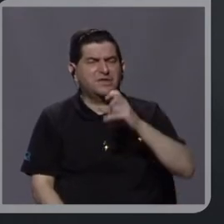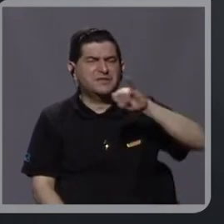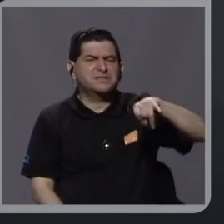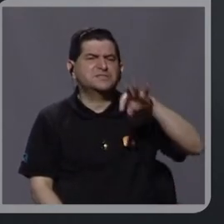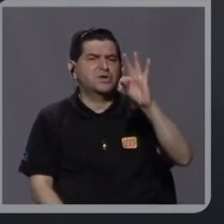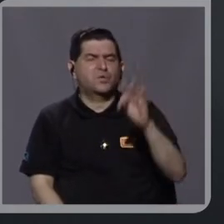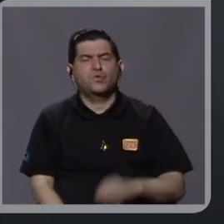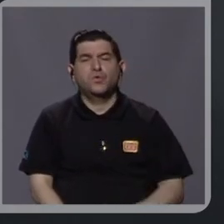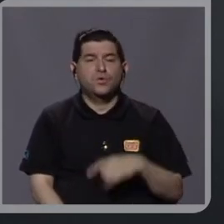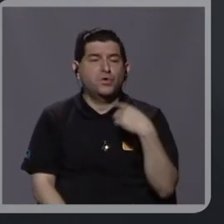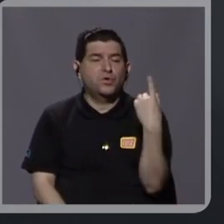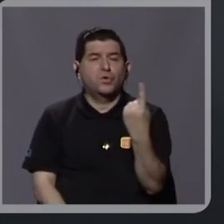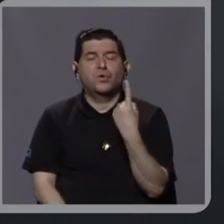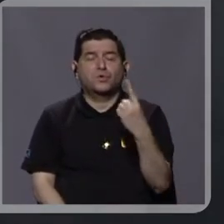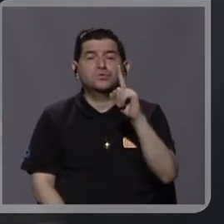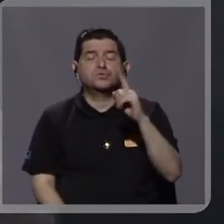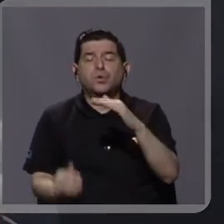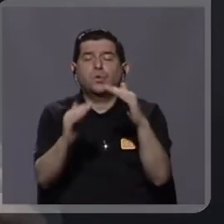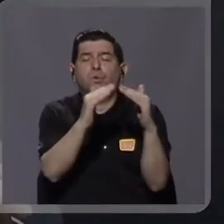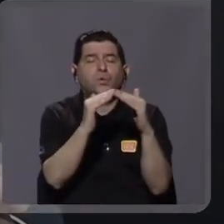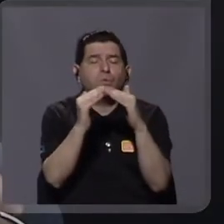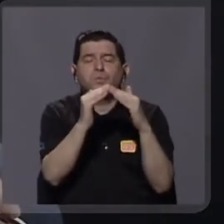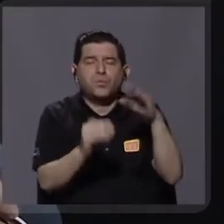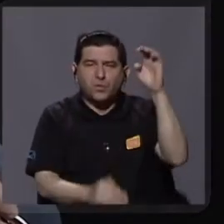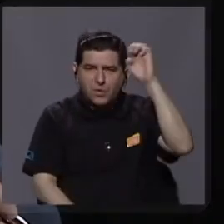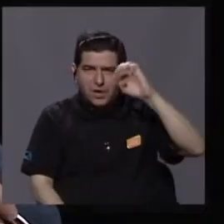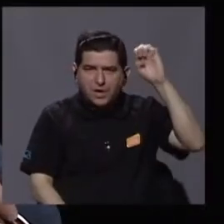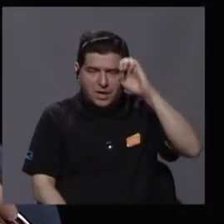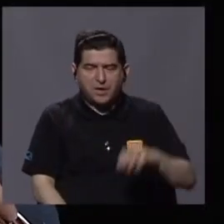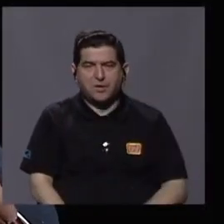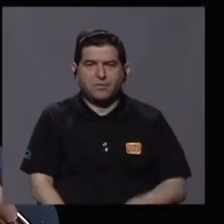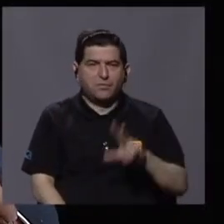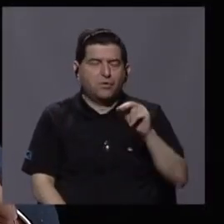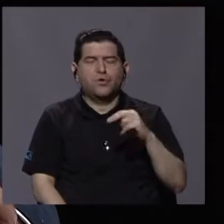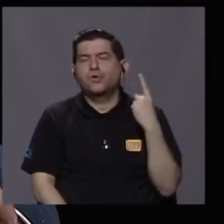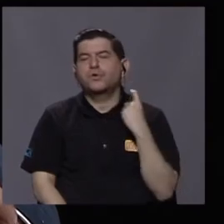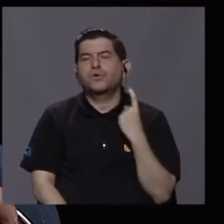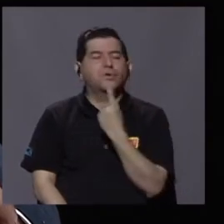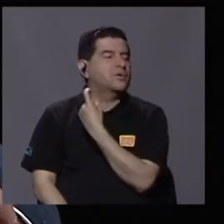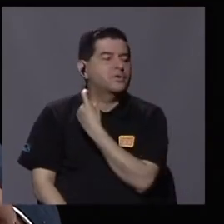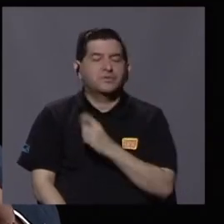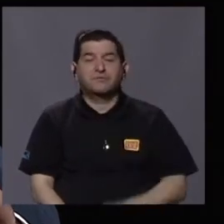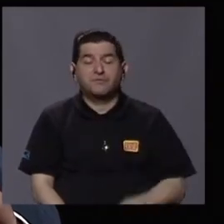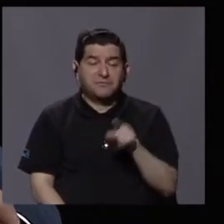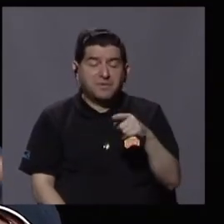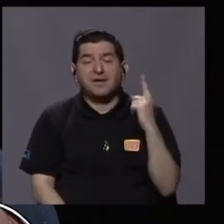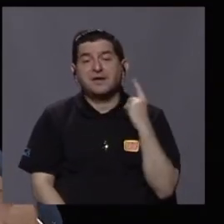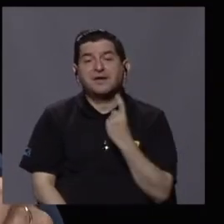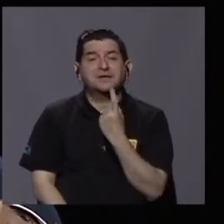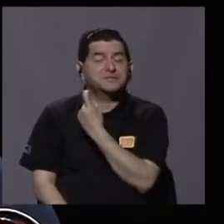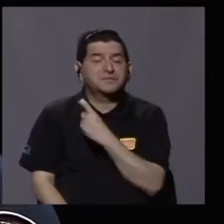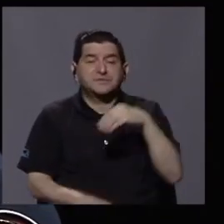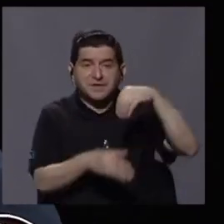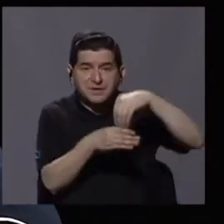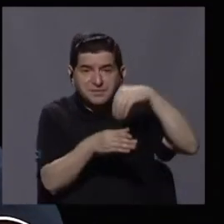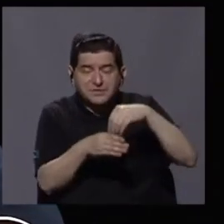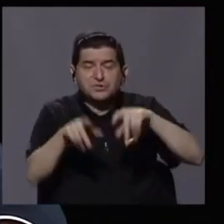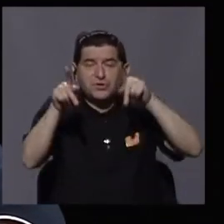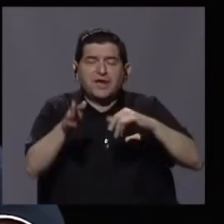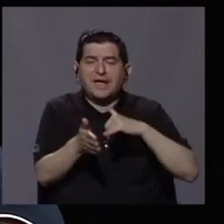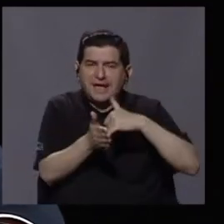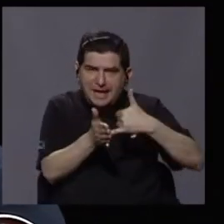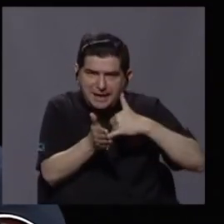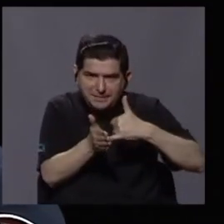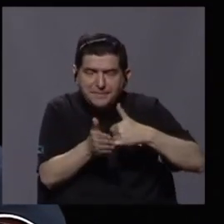bastaría con que un pueblito europeo deje de echarse perfume y que ese perfume sea invertido en los más vulnerables